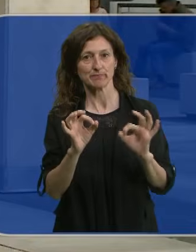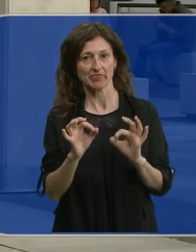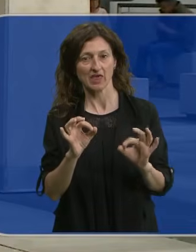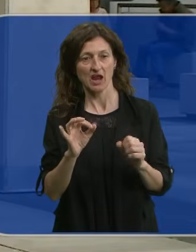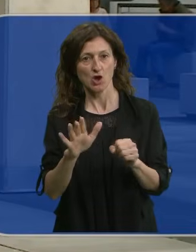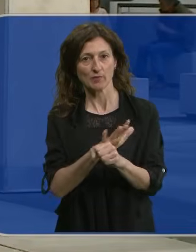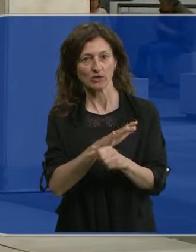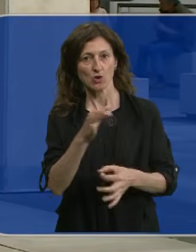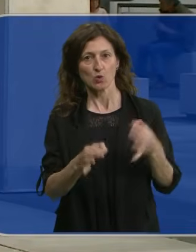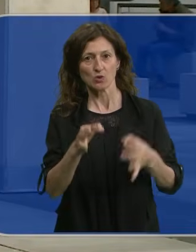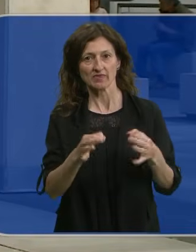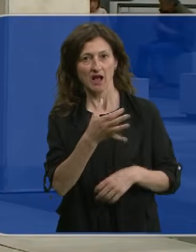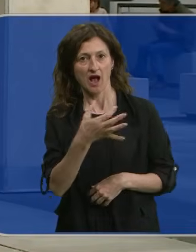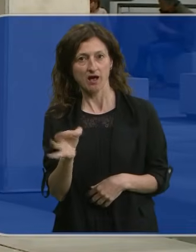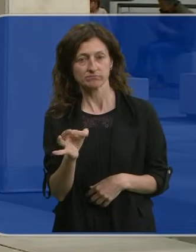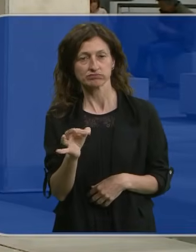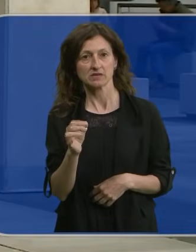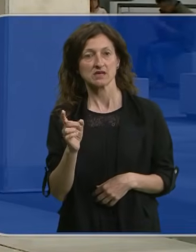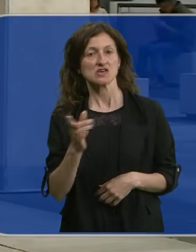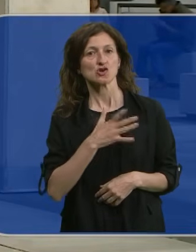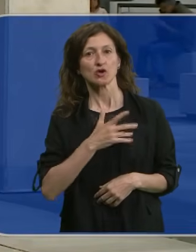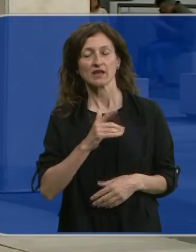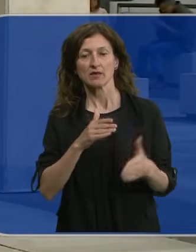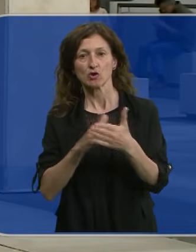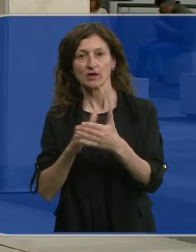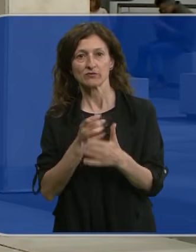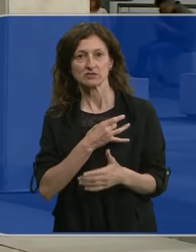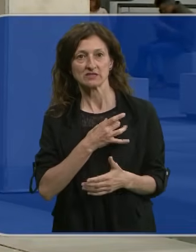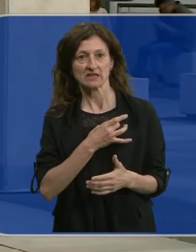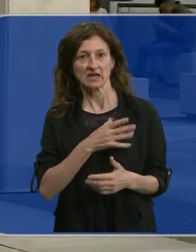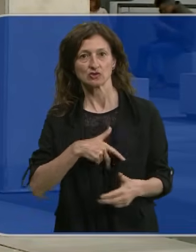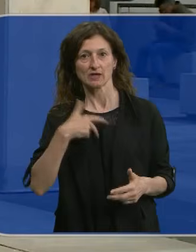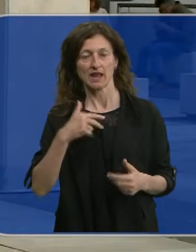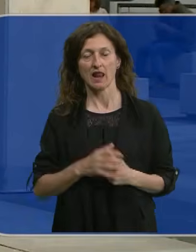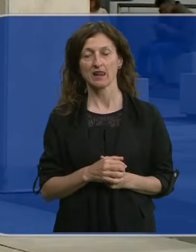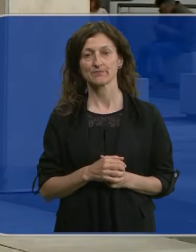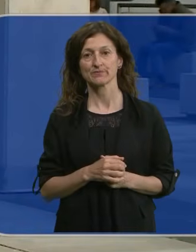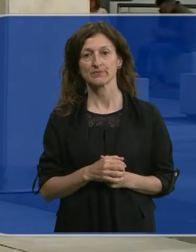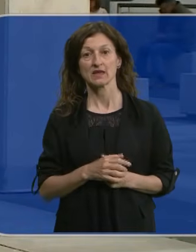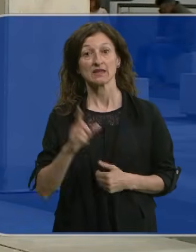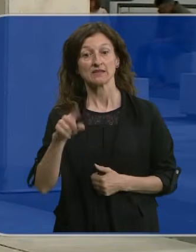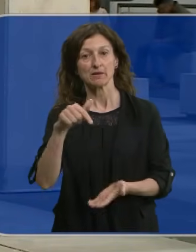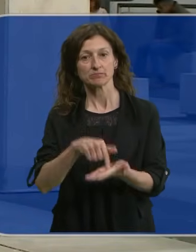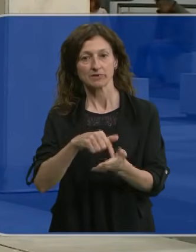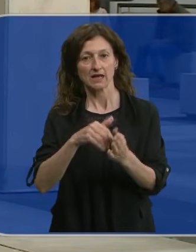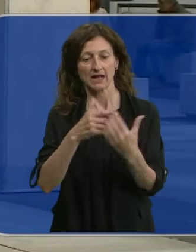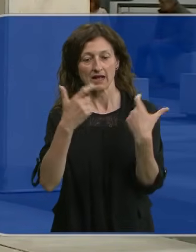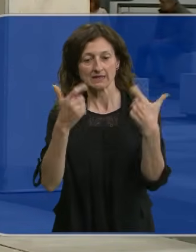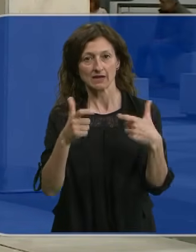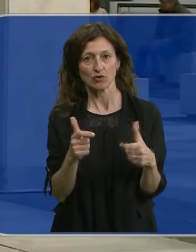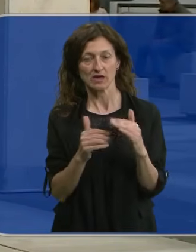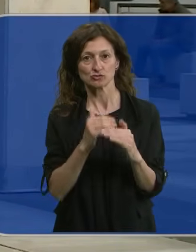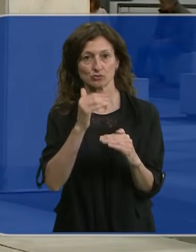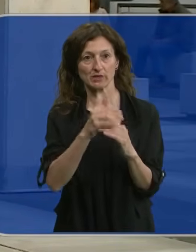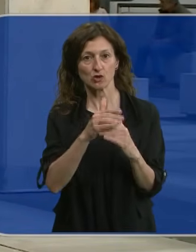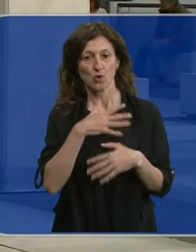dotado de cobertura jurídica efectiva que no sea bloqueado, dicen, por los sindicatos generalistas. Reclaman también una categoría profesional